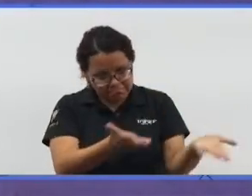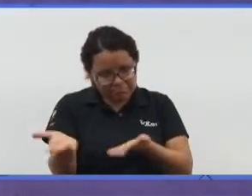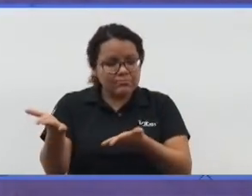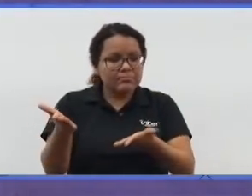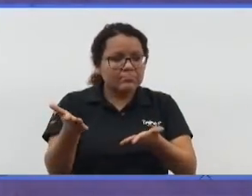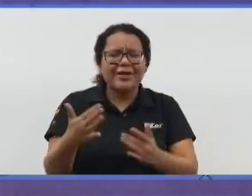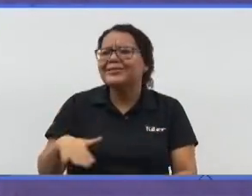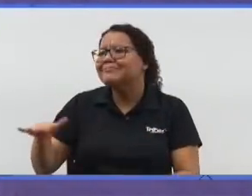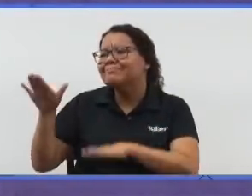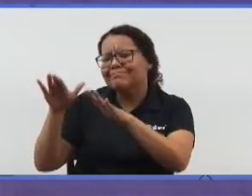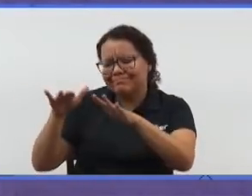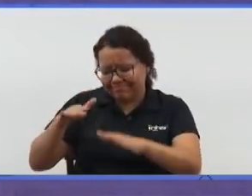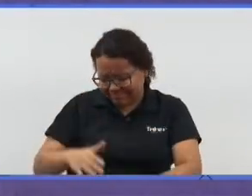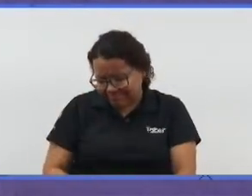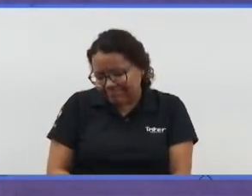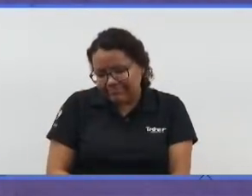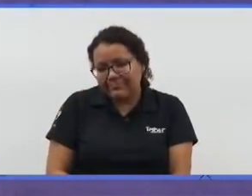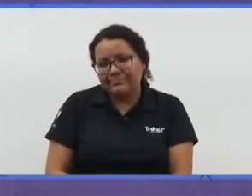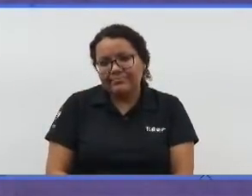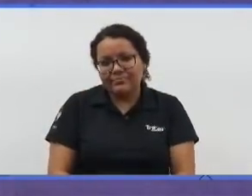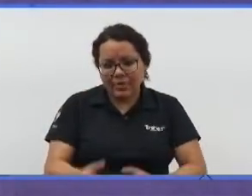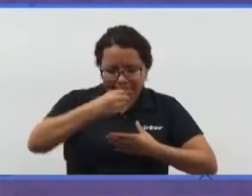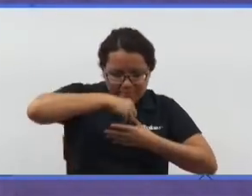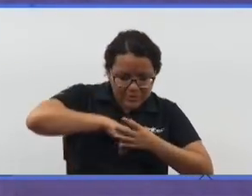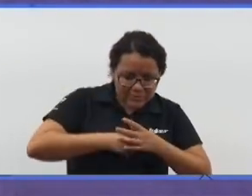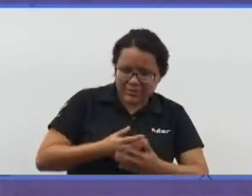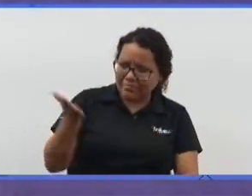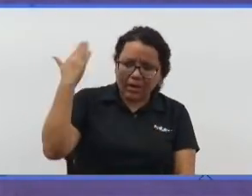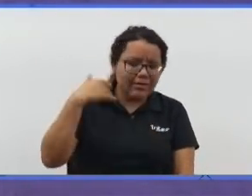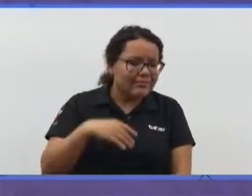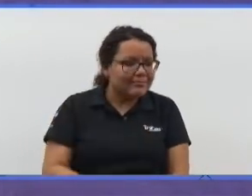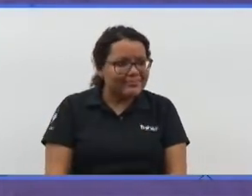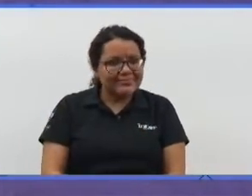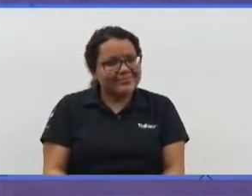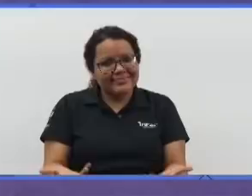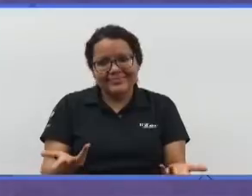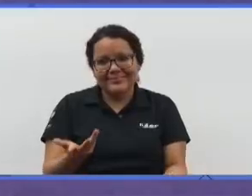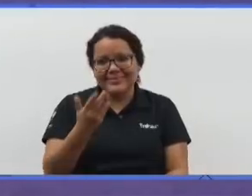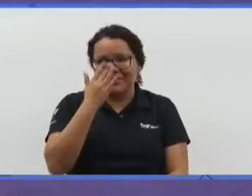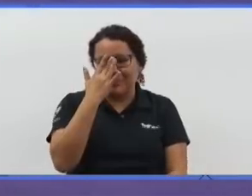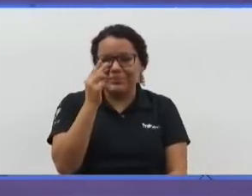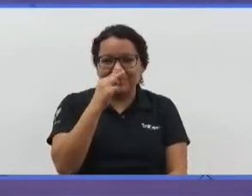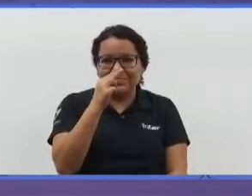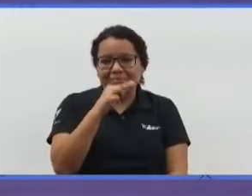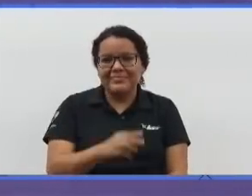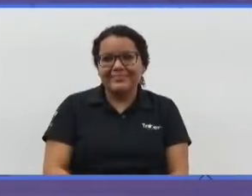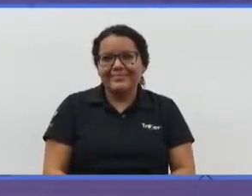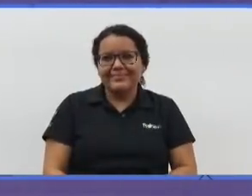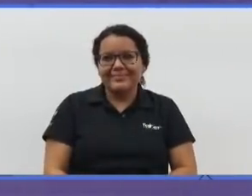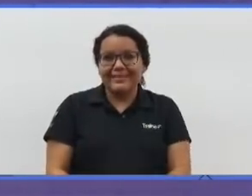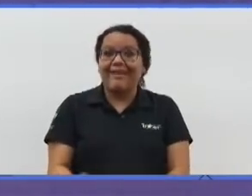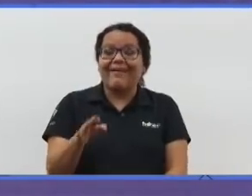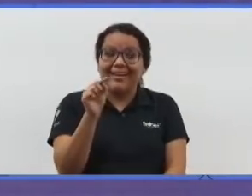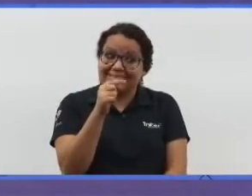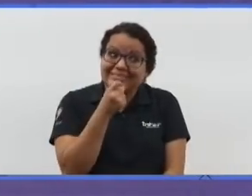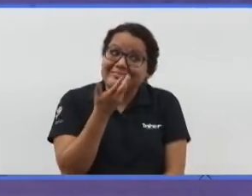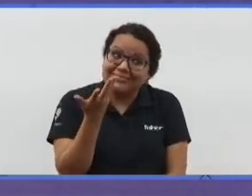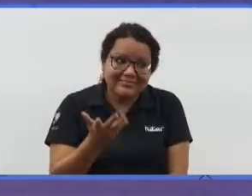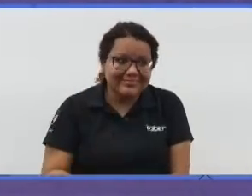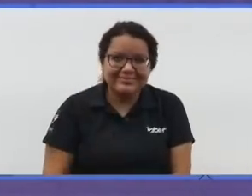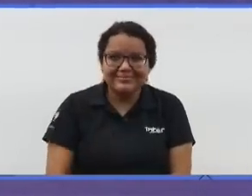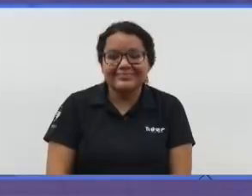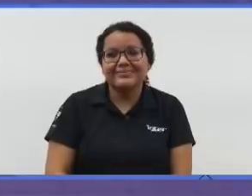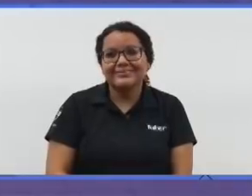gracias señor juez le dio y por dentro dijo este mensaje se